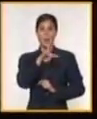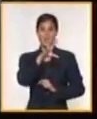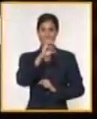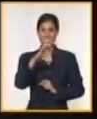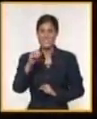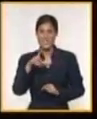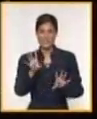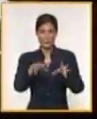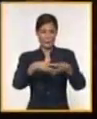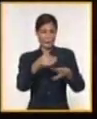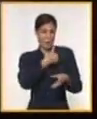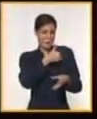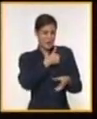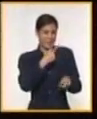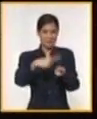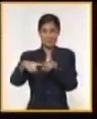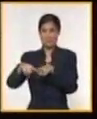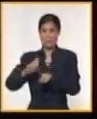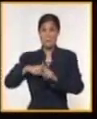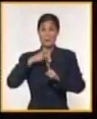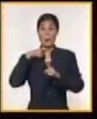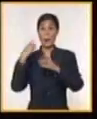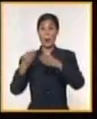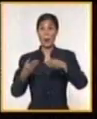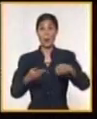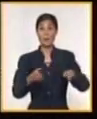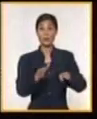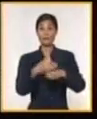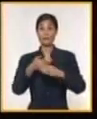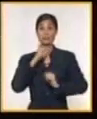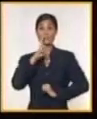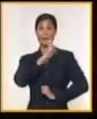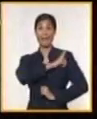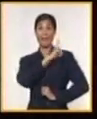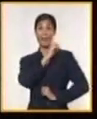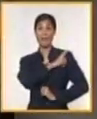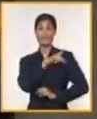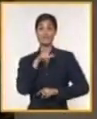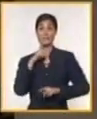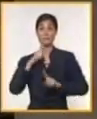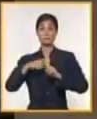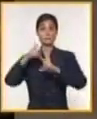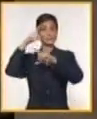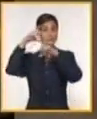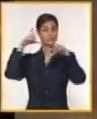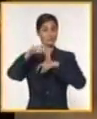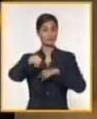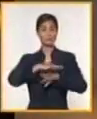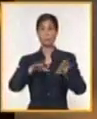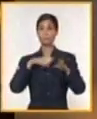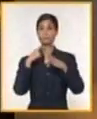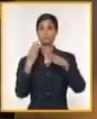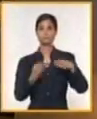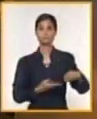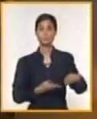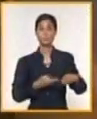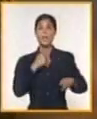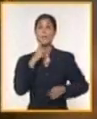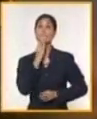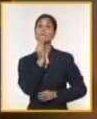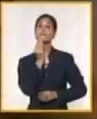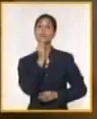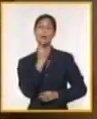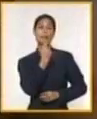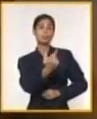militares y nucleares y mataron a numerosos dirigentes del ejército y científicos. Israel justificó su ofensiva por la necesidad